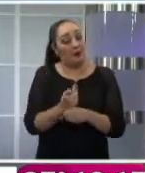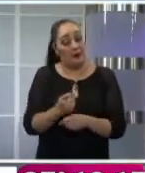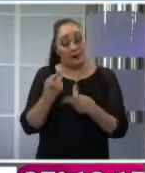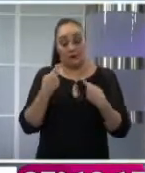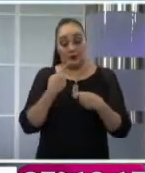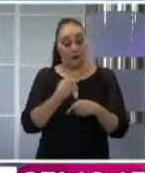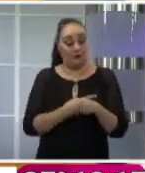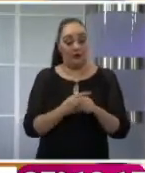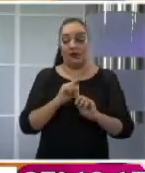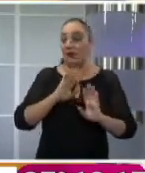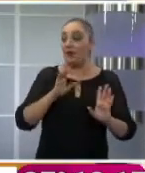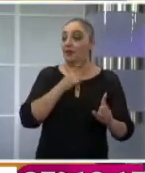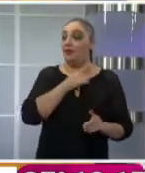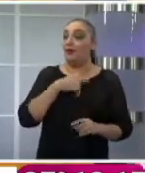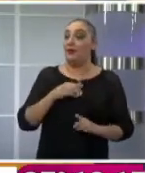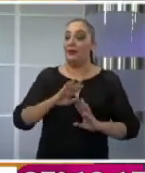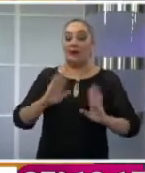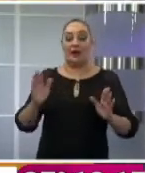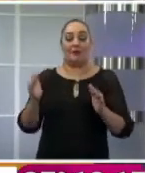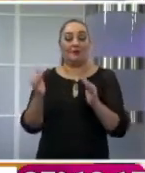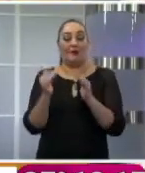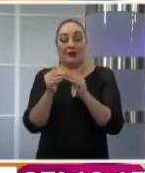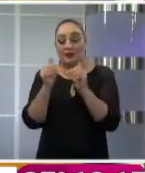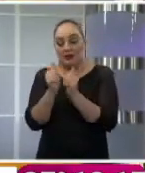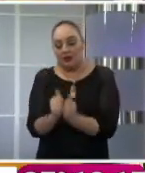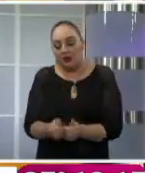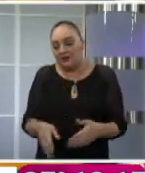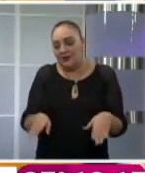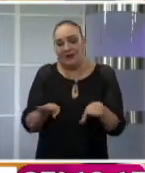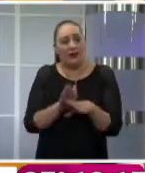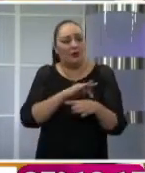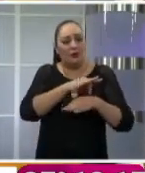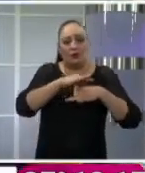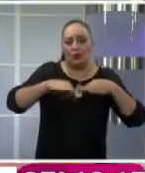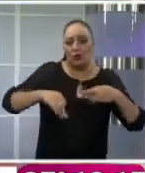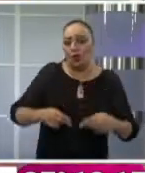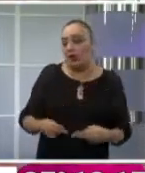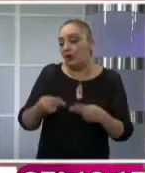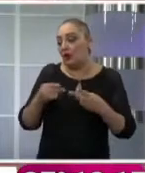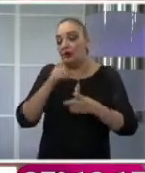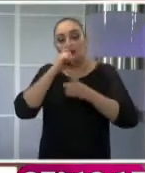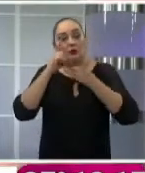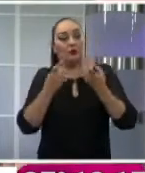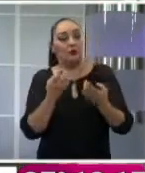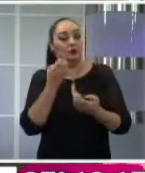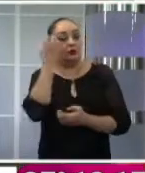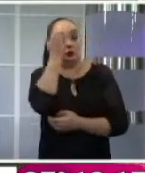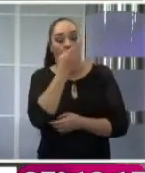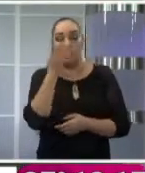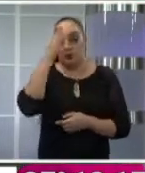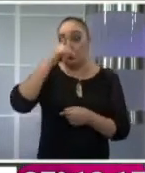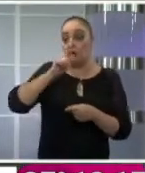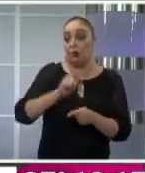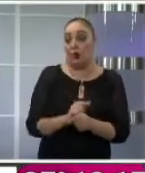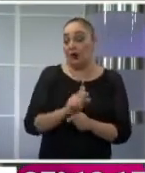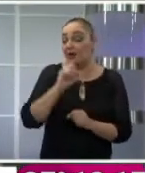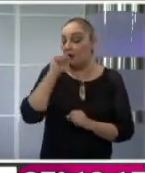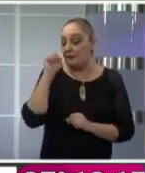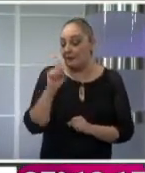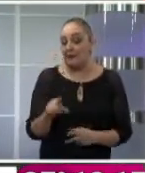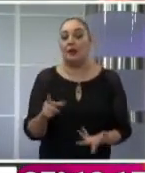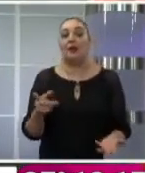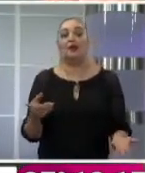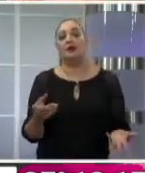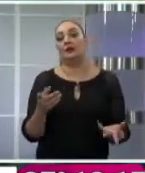vivió el confinamiento de la población el cierre de actividades económicas deportivas educativas culturales e incluso